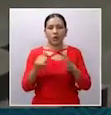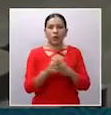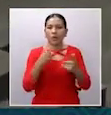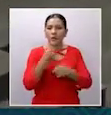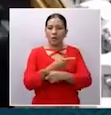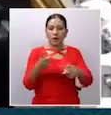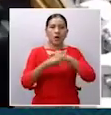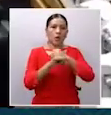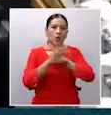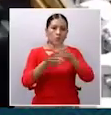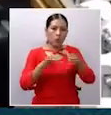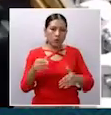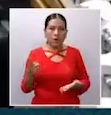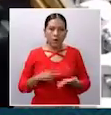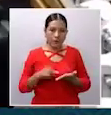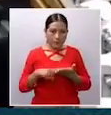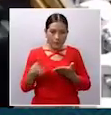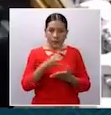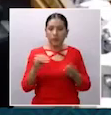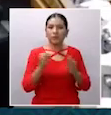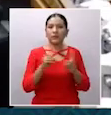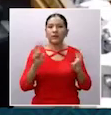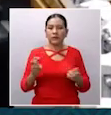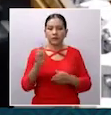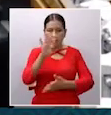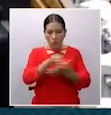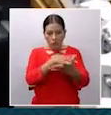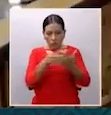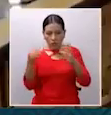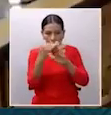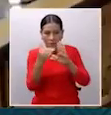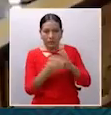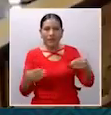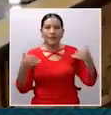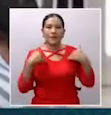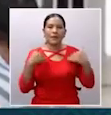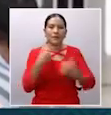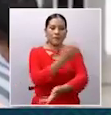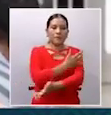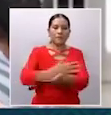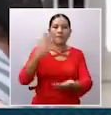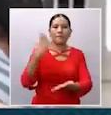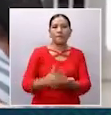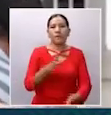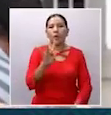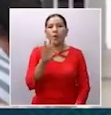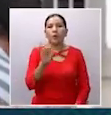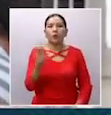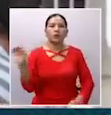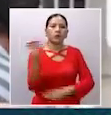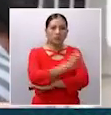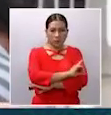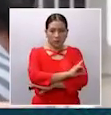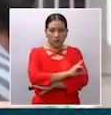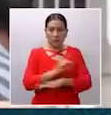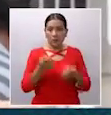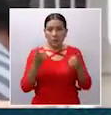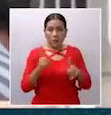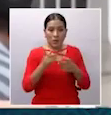convocatoria, el cronograma que se tiene 80 días para poder entregar y finalmente llegar a la sesión plenaria y poder